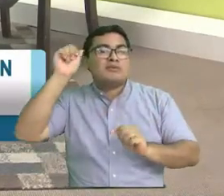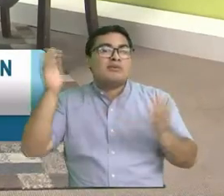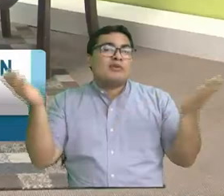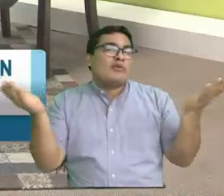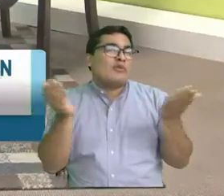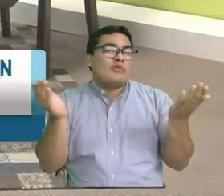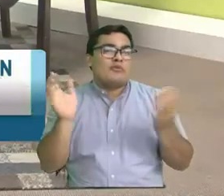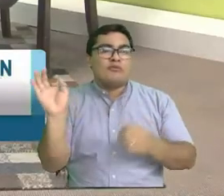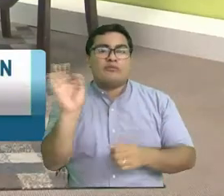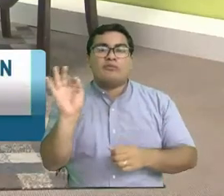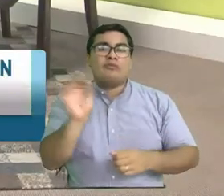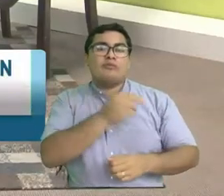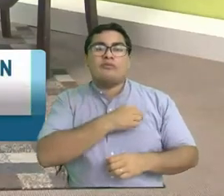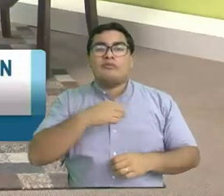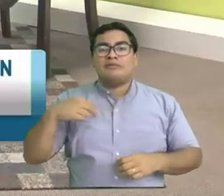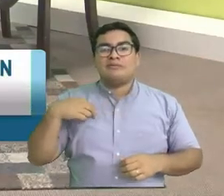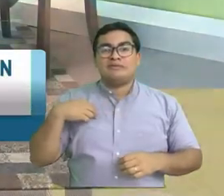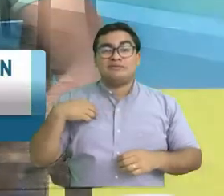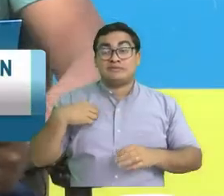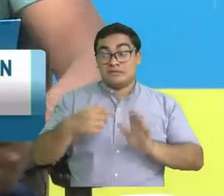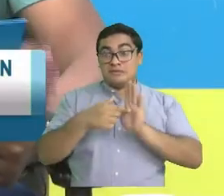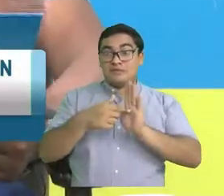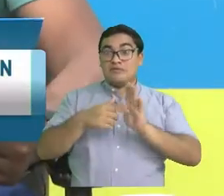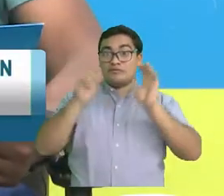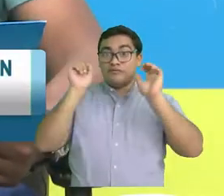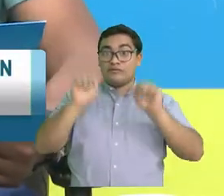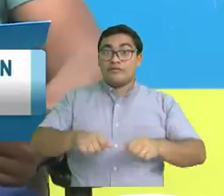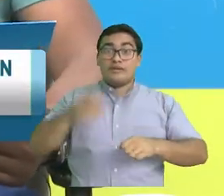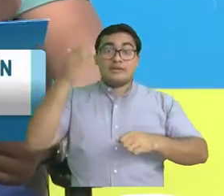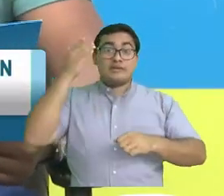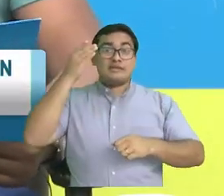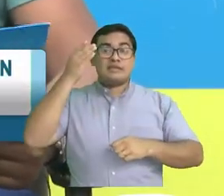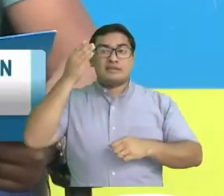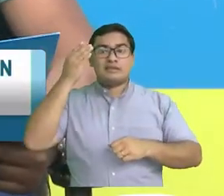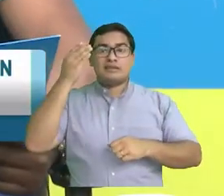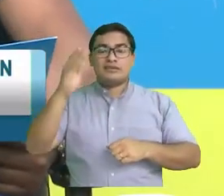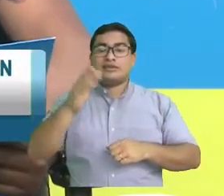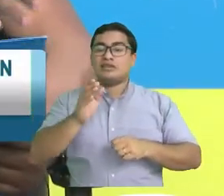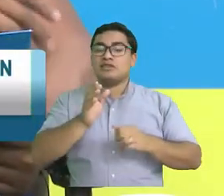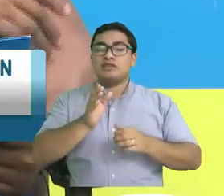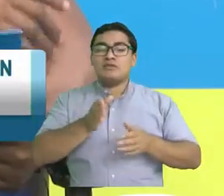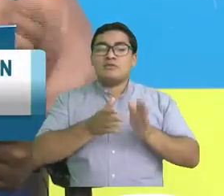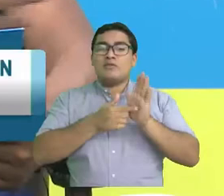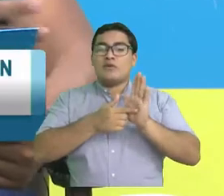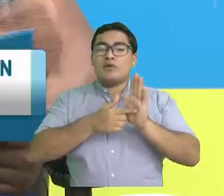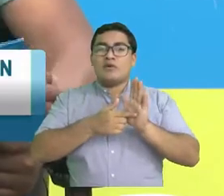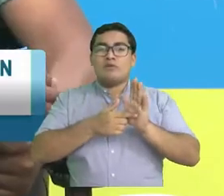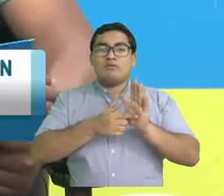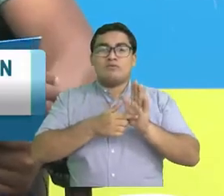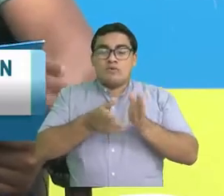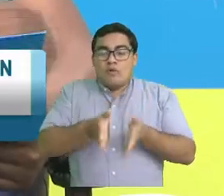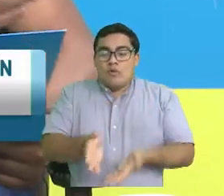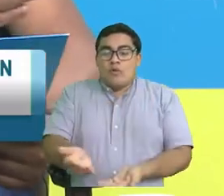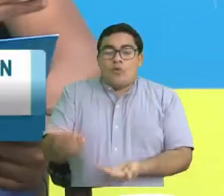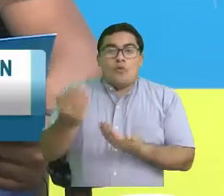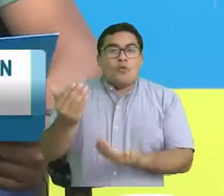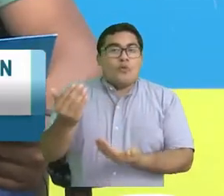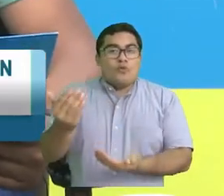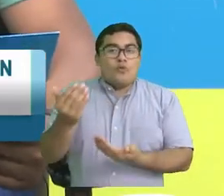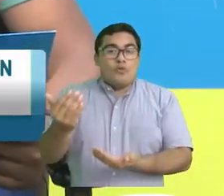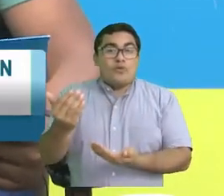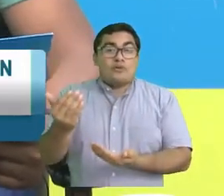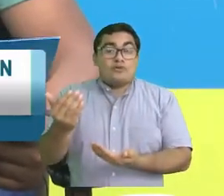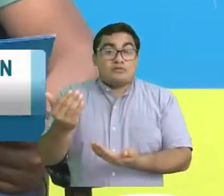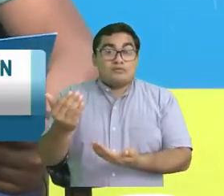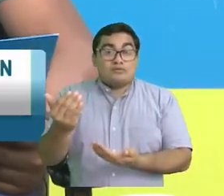puede saber, doctora, si un niño tiene este trastorno desde que nace, al momento que da su primer llanto, al primero que tiene su